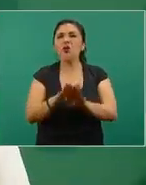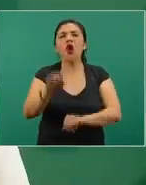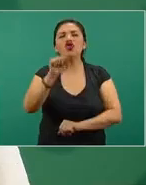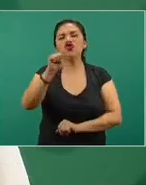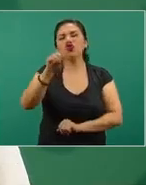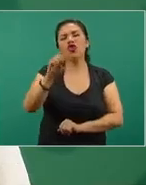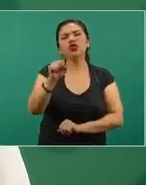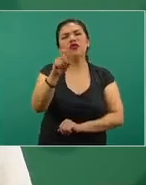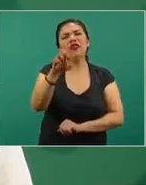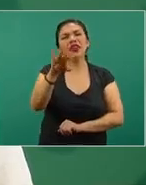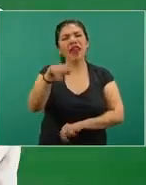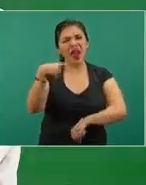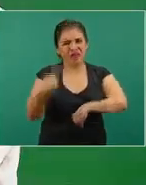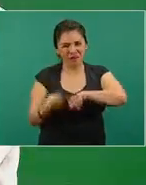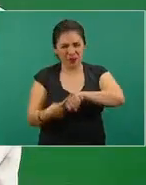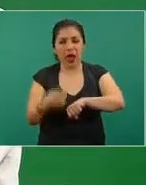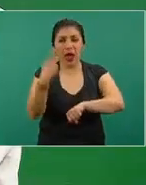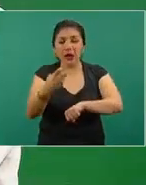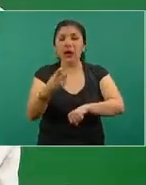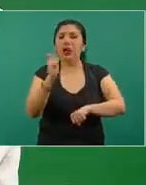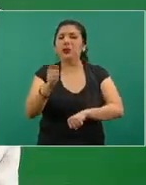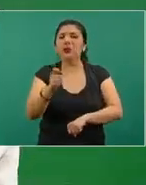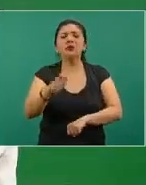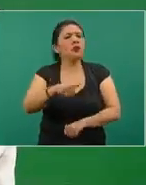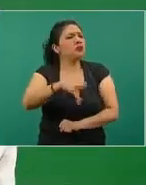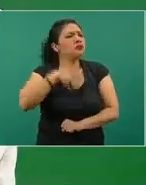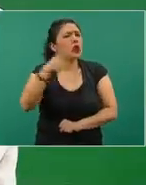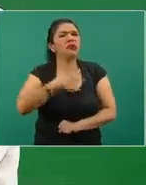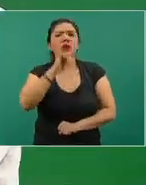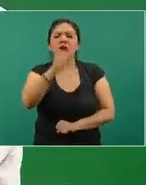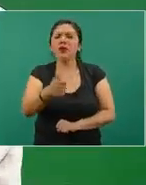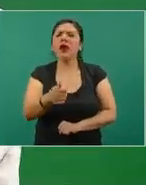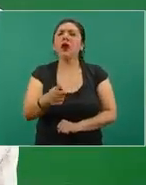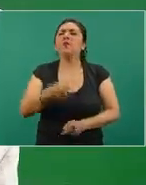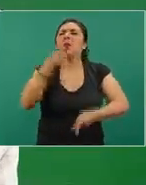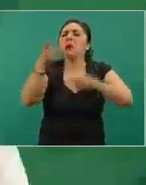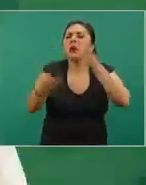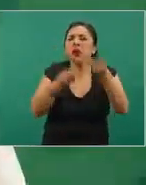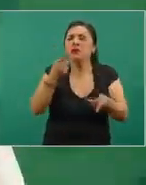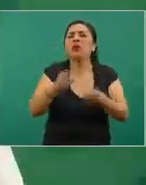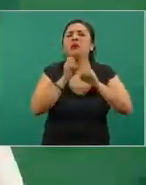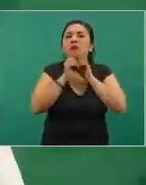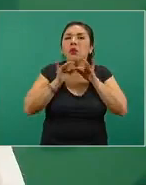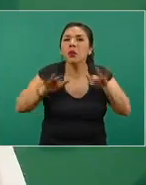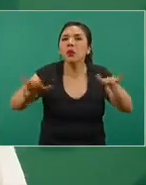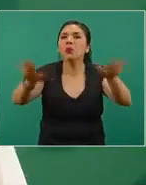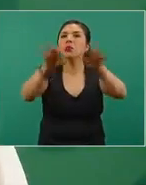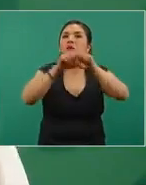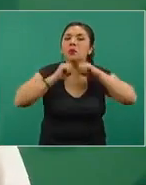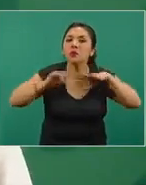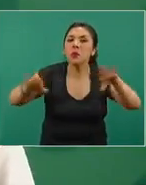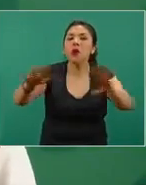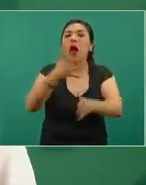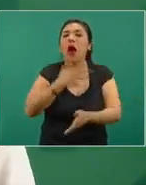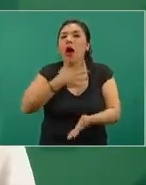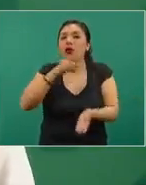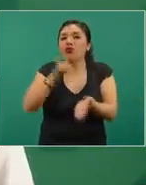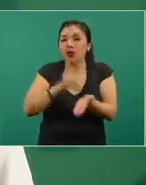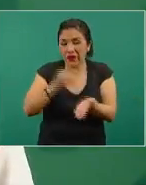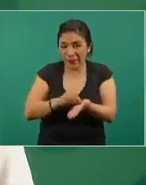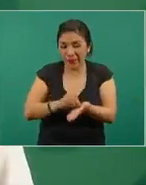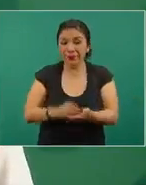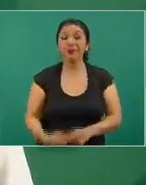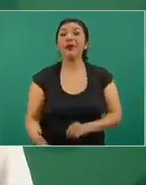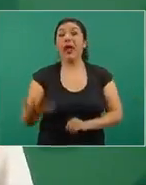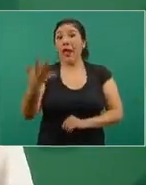tosferina, y van propagando durante algunos días o en algunos casos por mucho más tiempo. Y hay